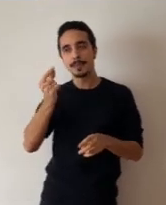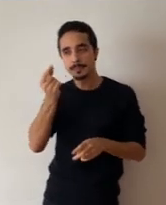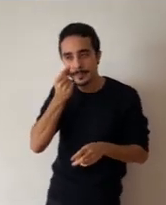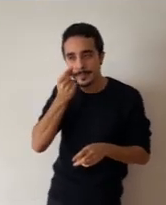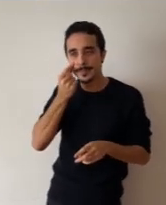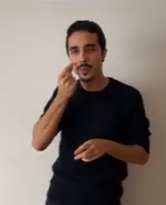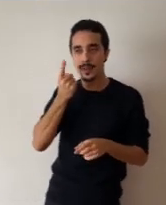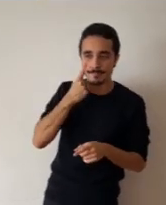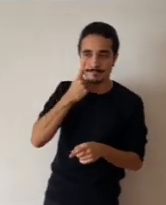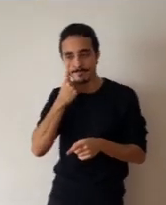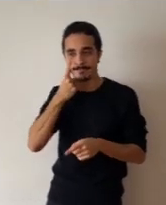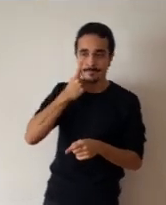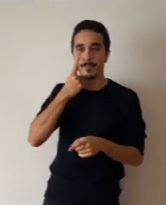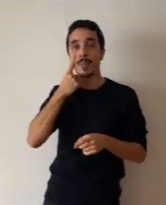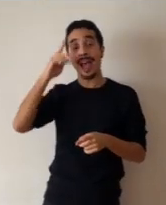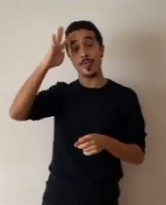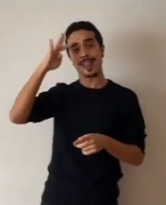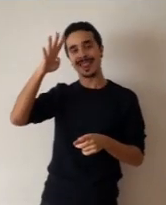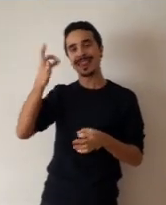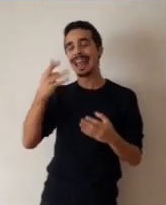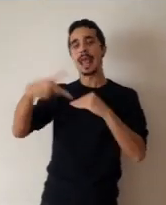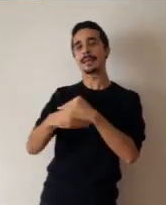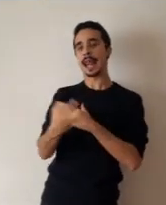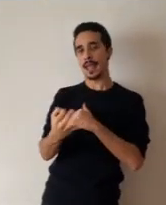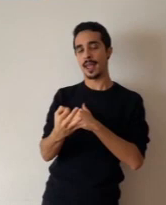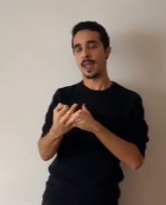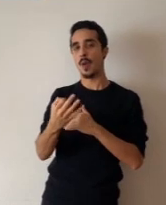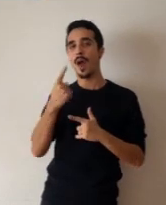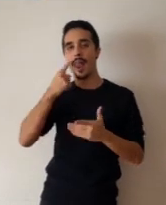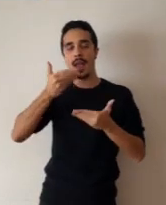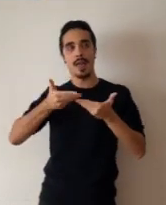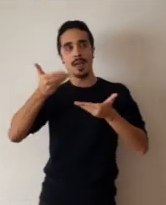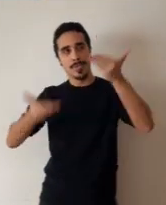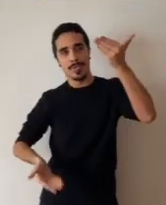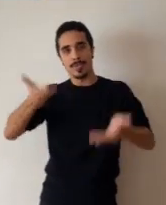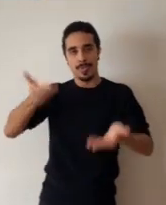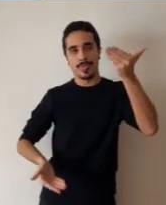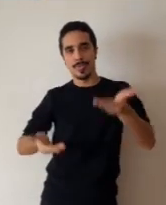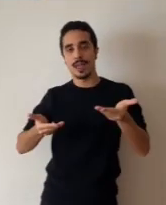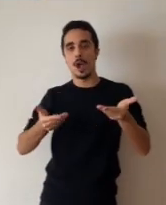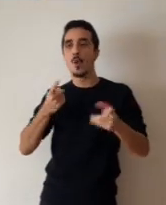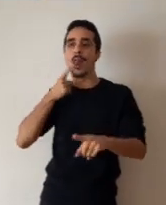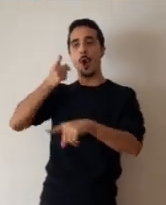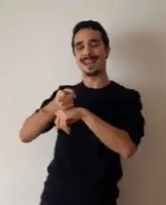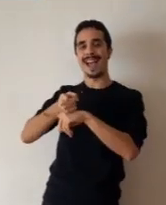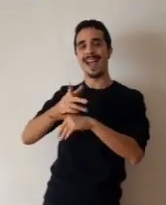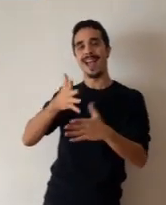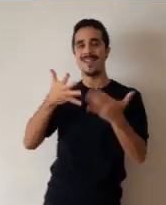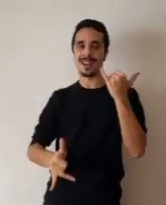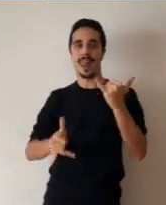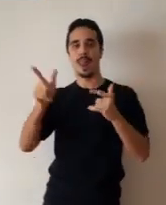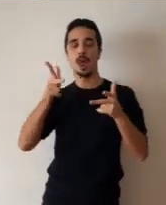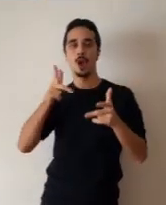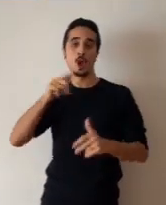quizás a lo mejor estar pendiente de evitar que el adolescente se descompense y que le obligue a ingresar